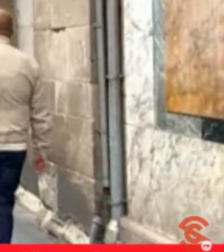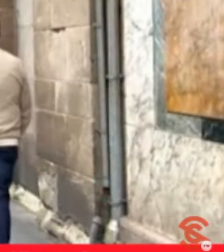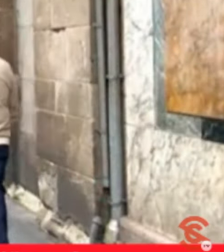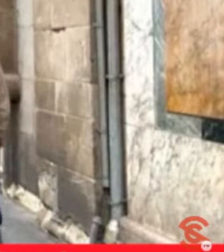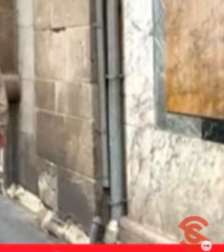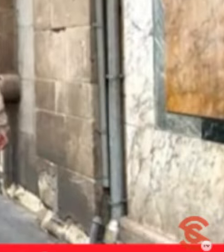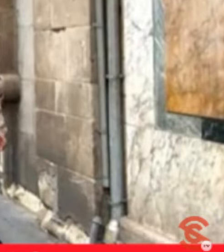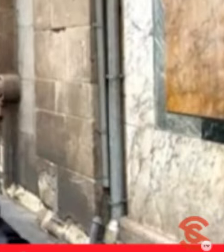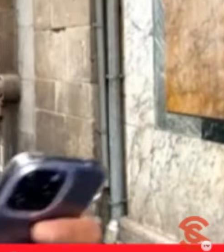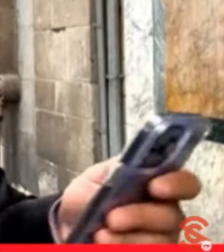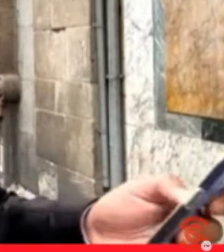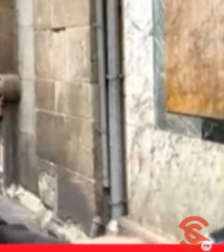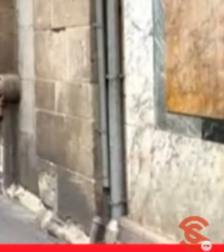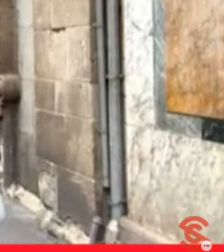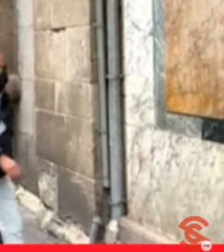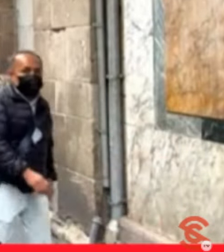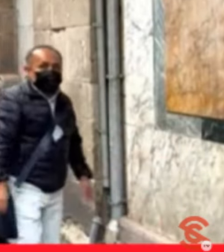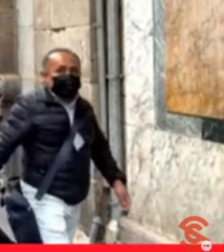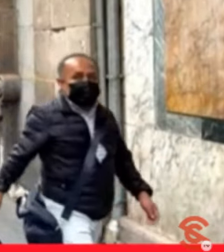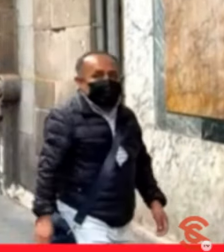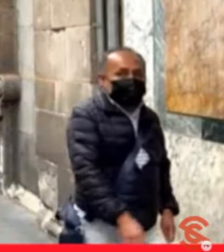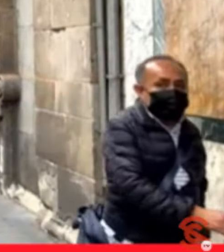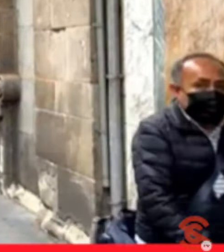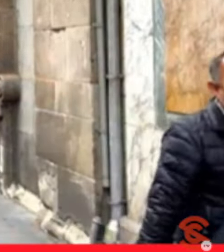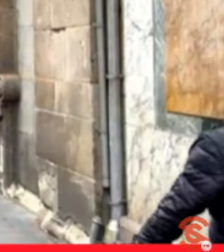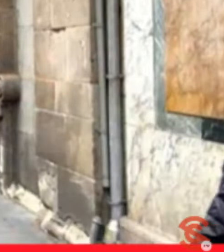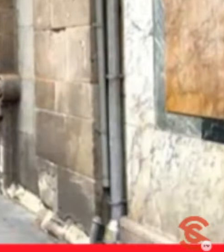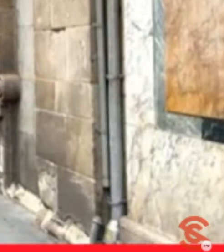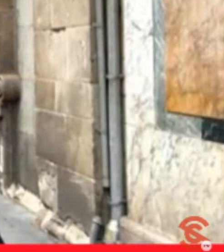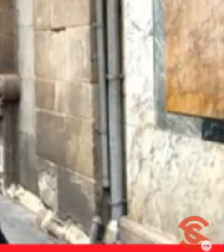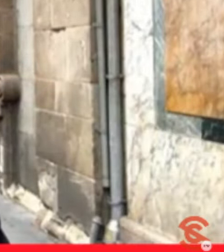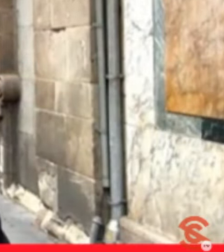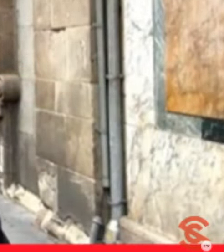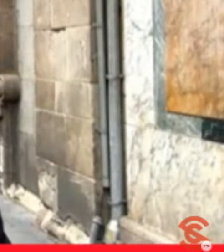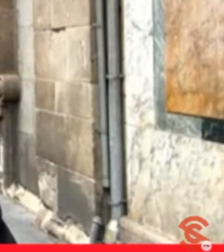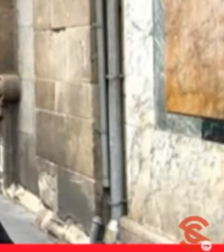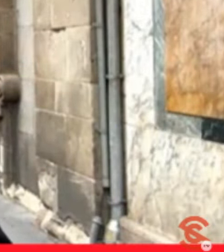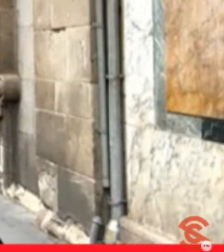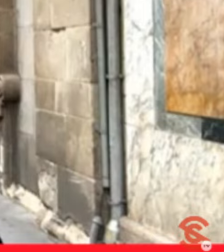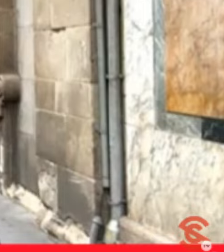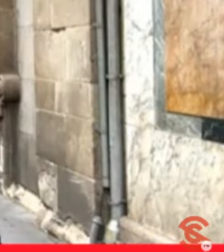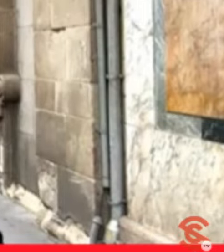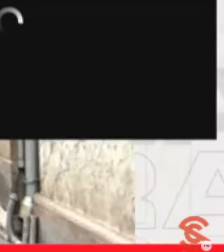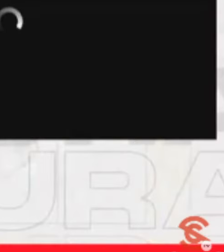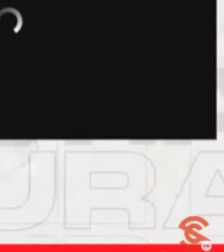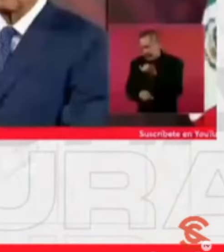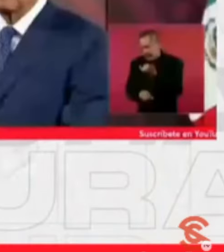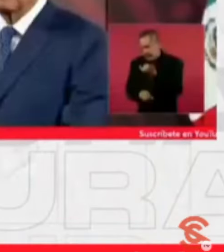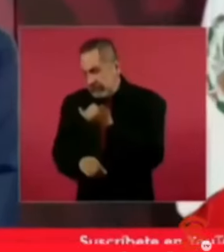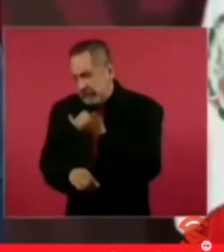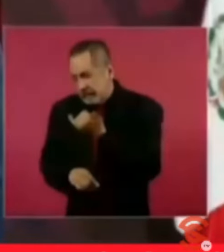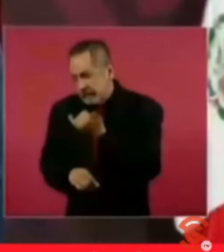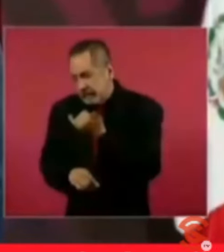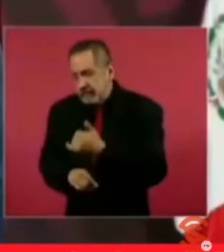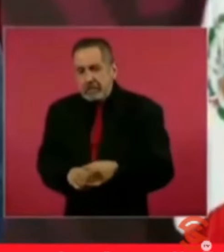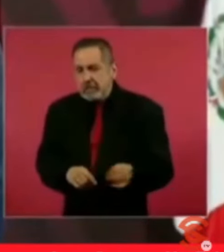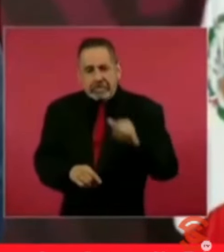retiro de los medios de comunicación. Y así se expresó el presidente.